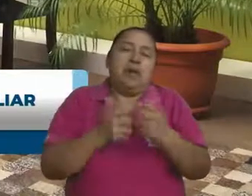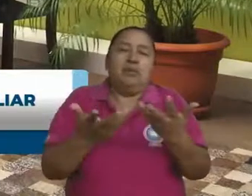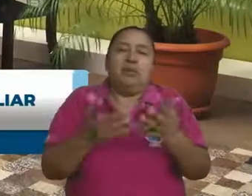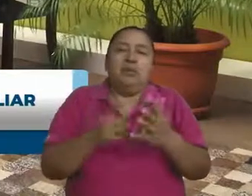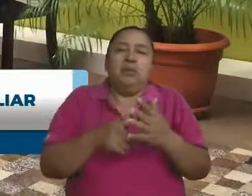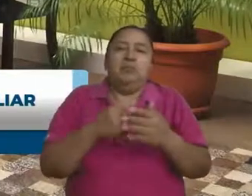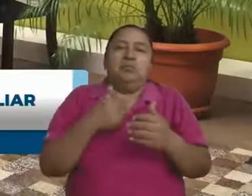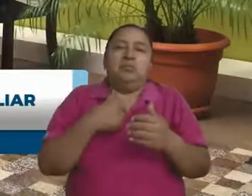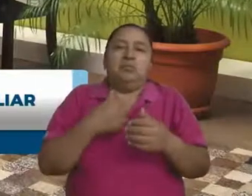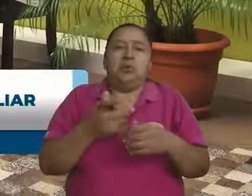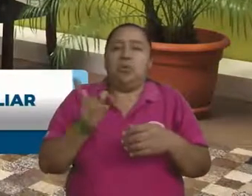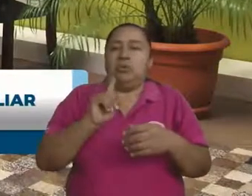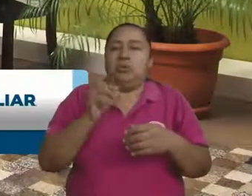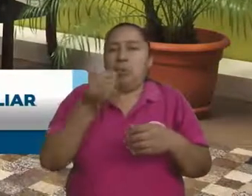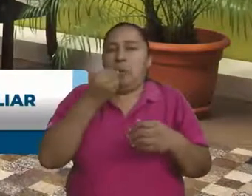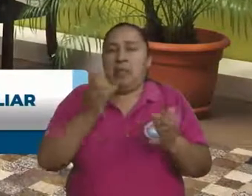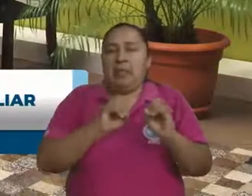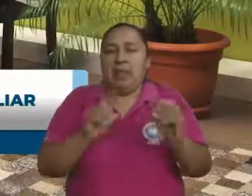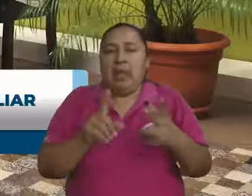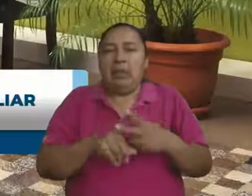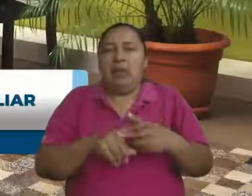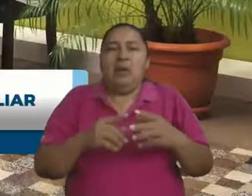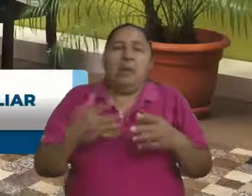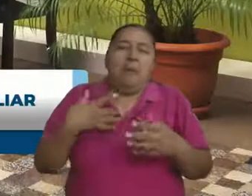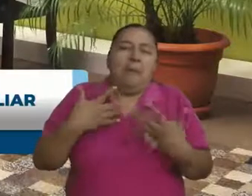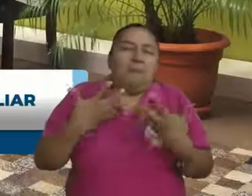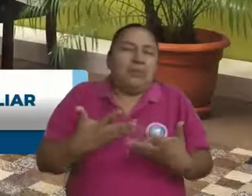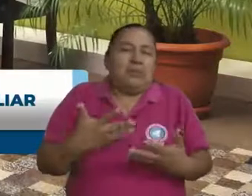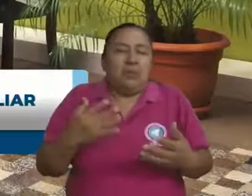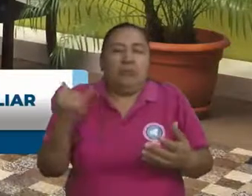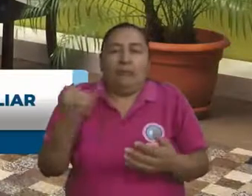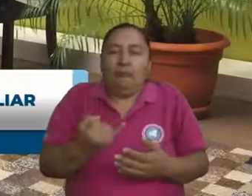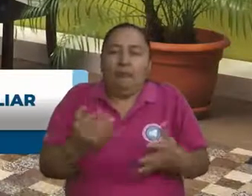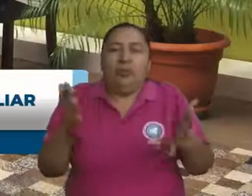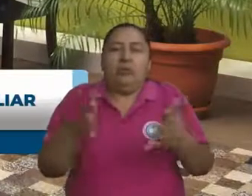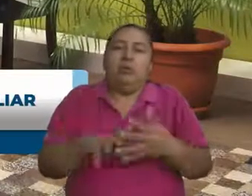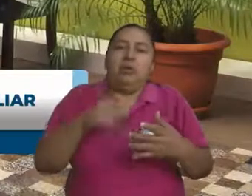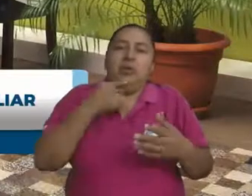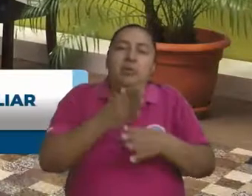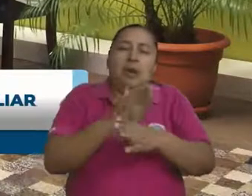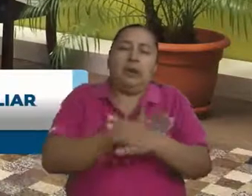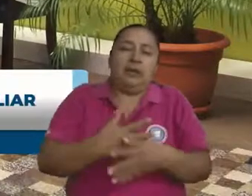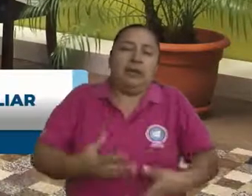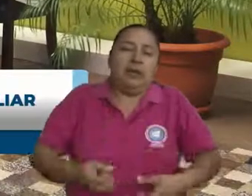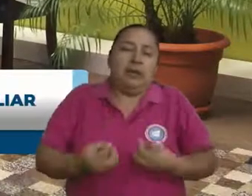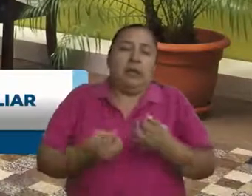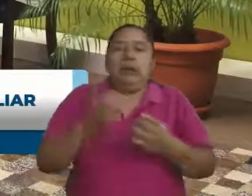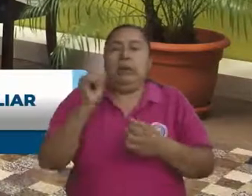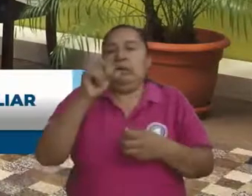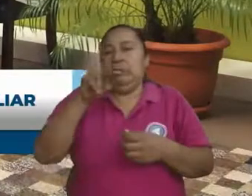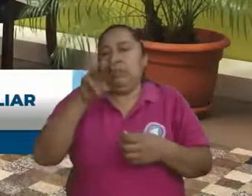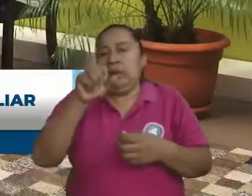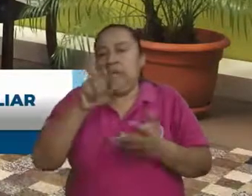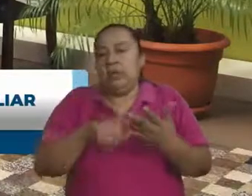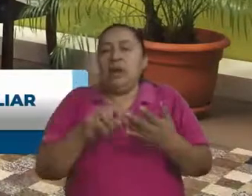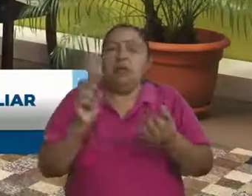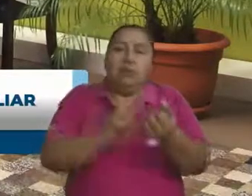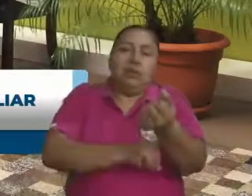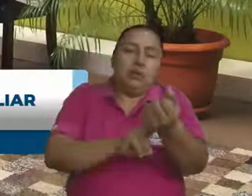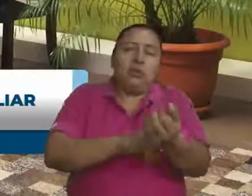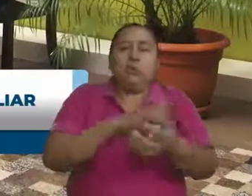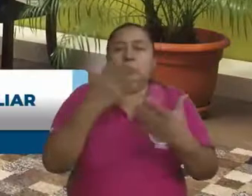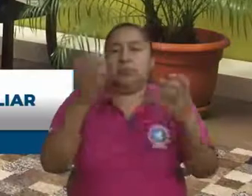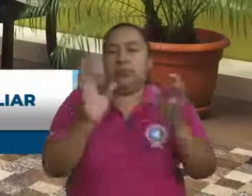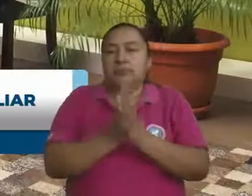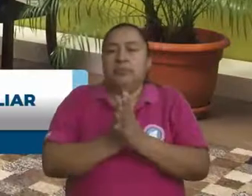que se asocian a ayuno o a pérdida de peso, como mencionábamos, pues el cáncer, anemia drepanocítica, diabetes, entre otras cosas. Ahora,